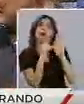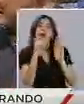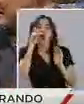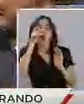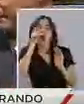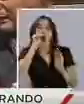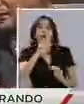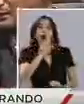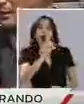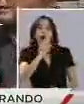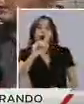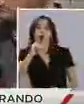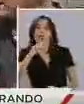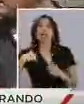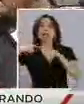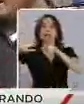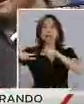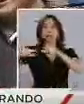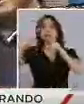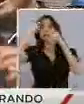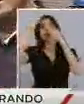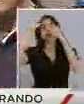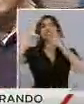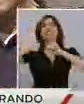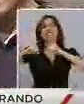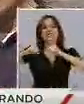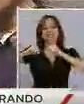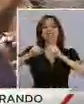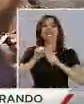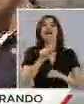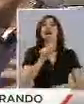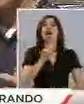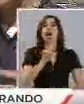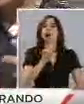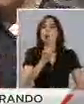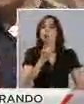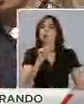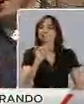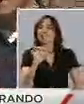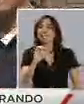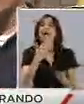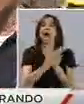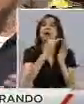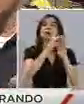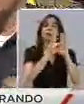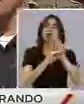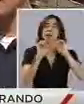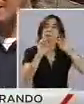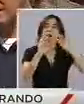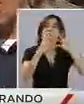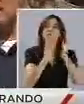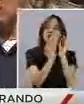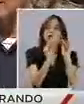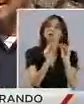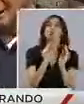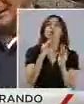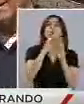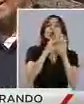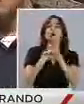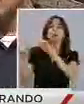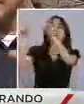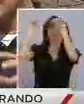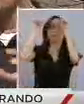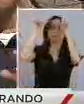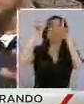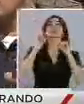pertenecemos al departamento de cicatría y ahí están por las siglas UTED. Nosotros tenemos programas de formación, tenemos programas de diplomado y también